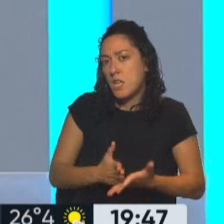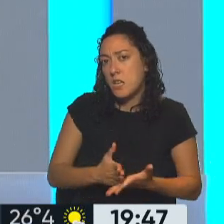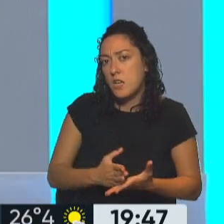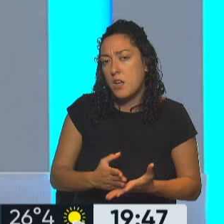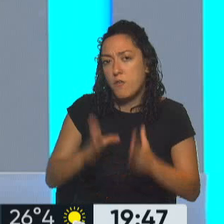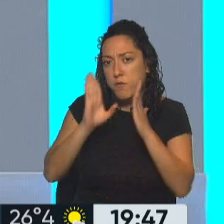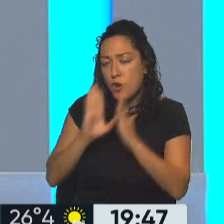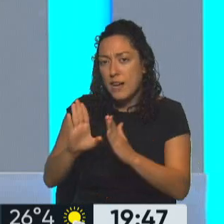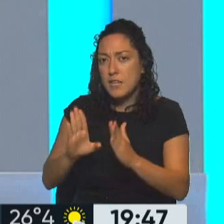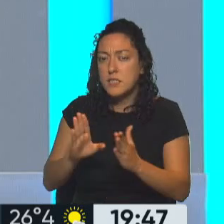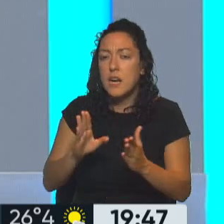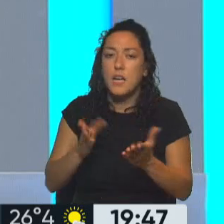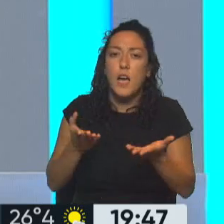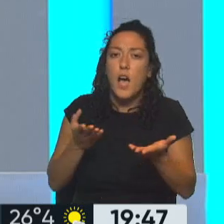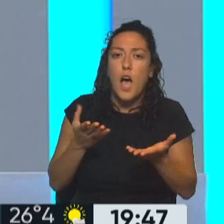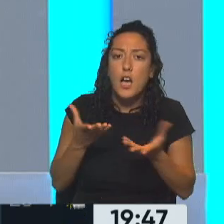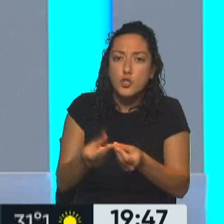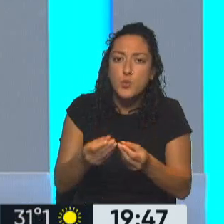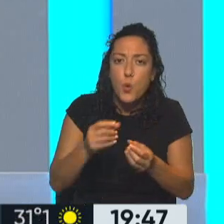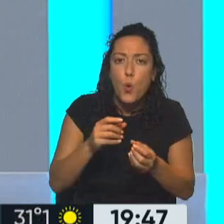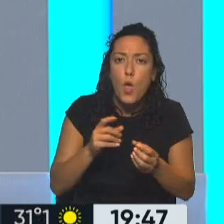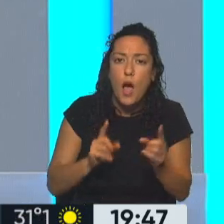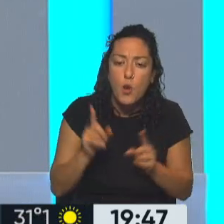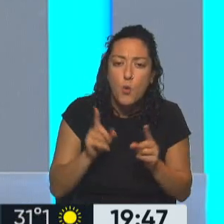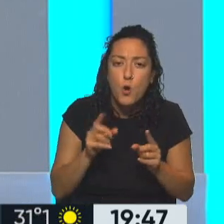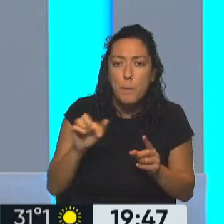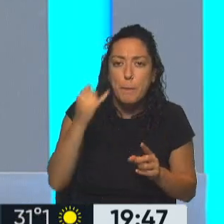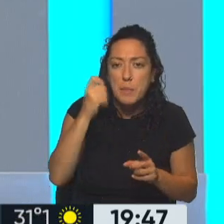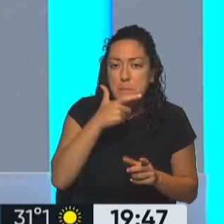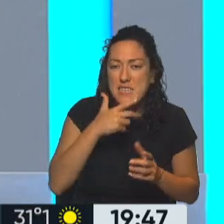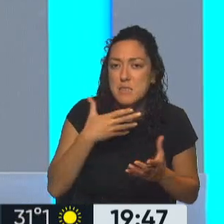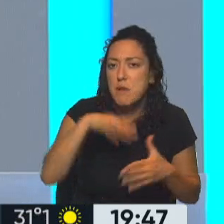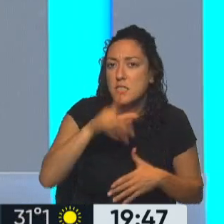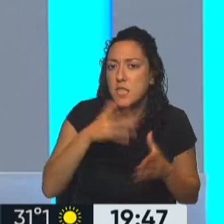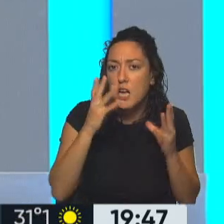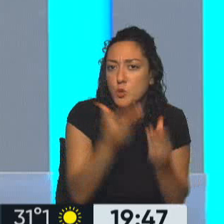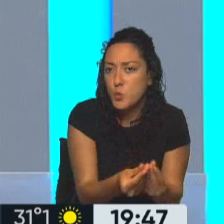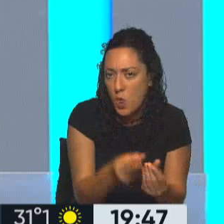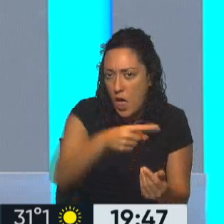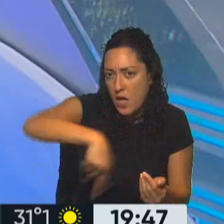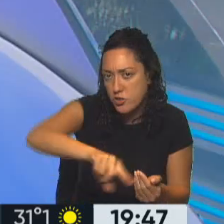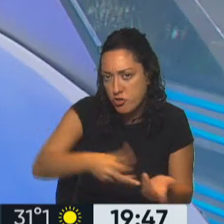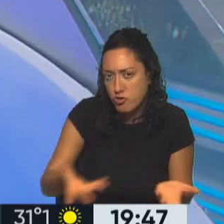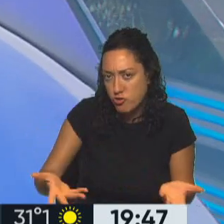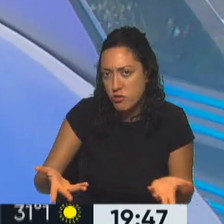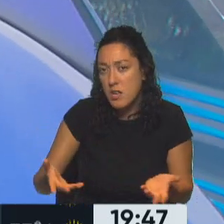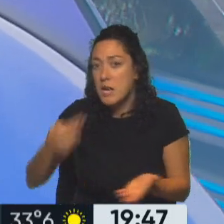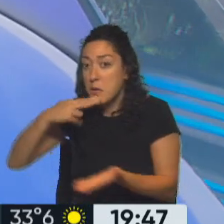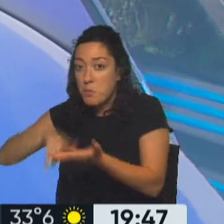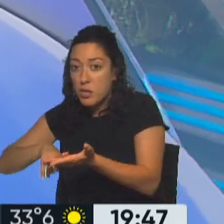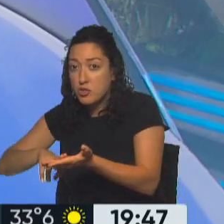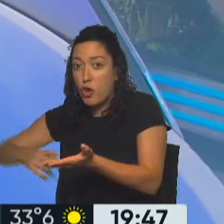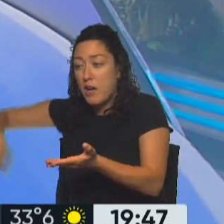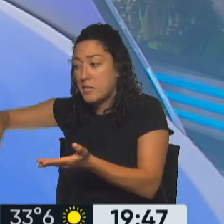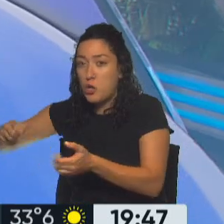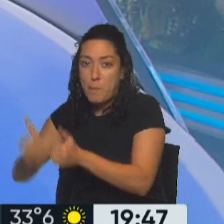hay que focalizar la ayuda porque hay que focalizar y dirigir la ayuda a los pequeños y medianos productores Y por qué no puede eximir más de impuesto a